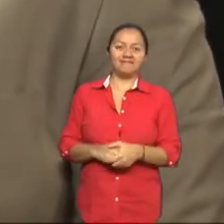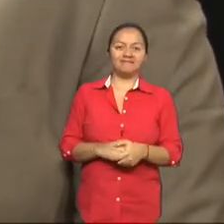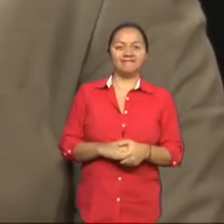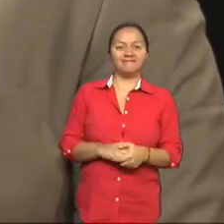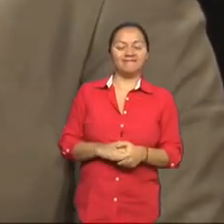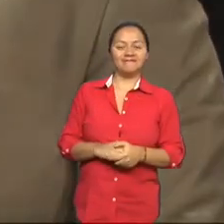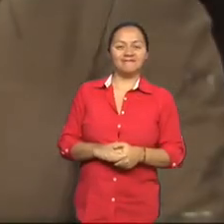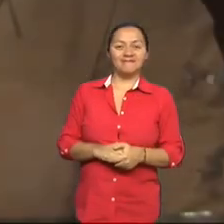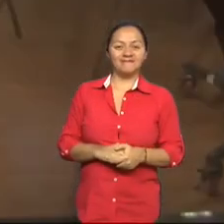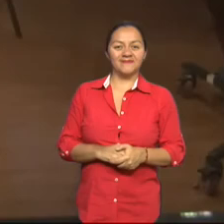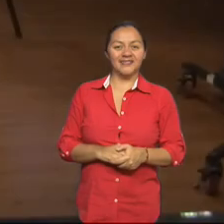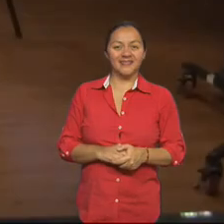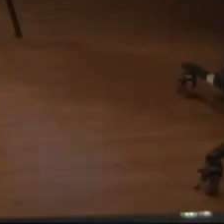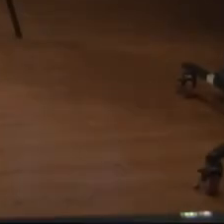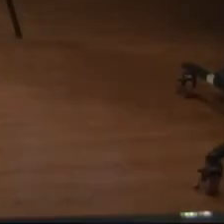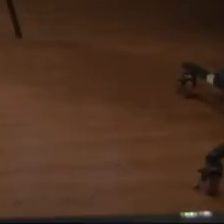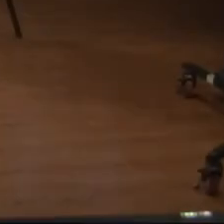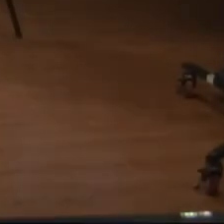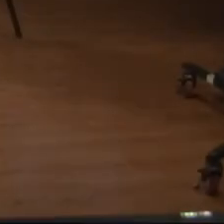ustedes.